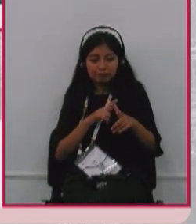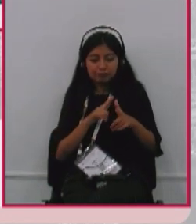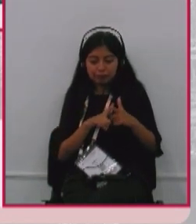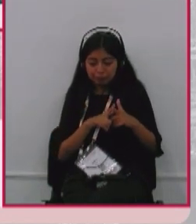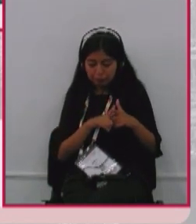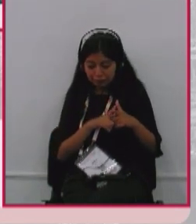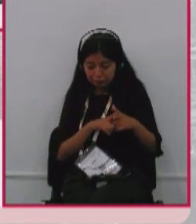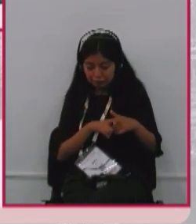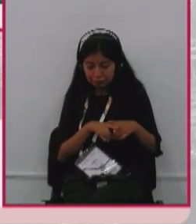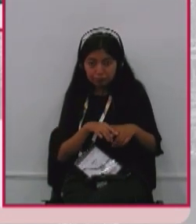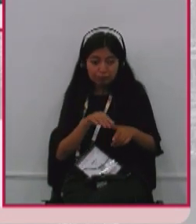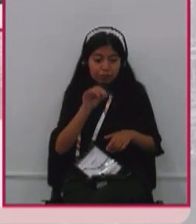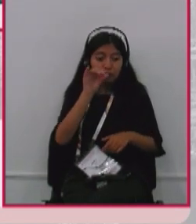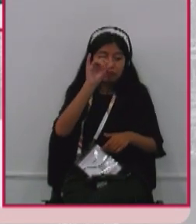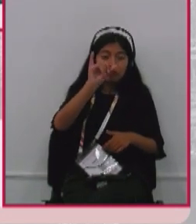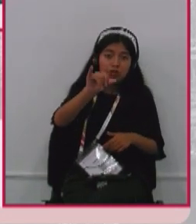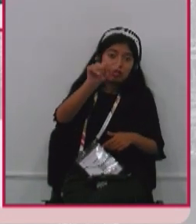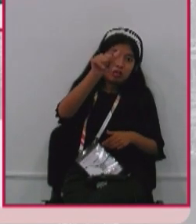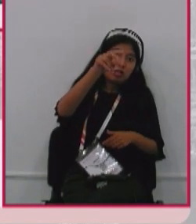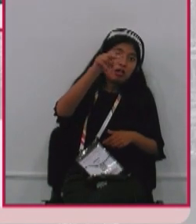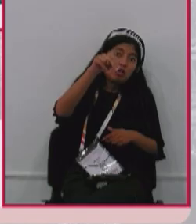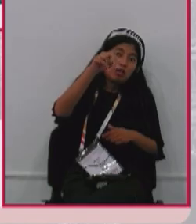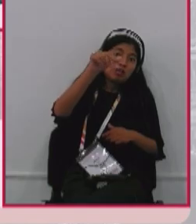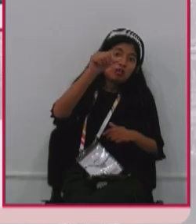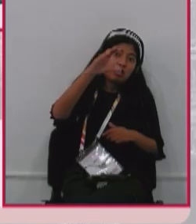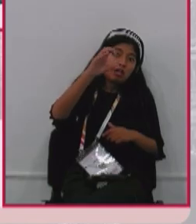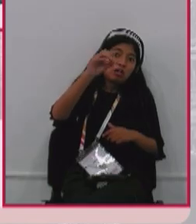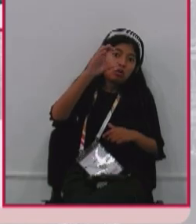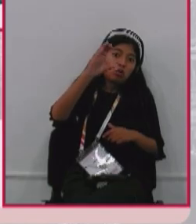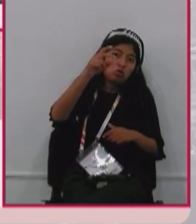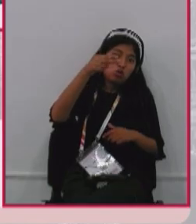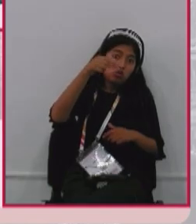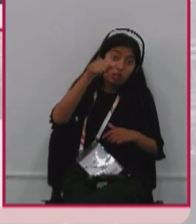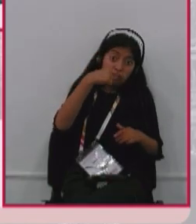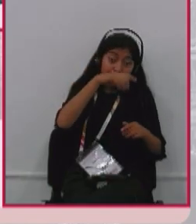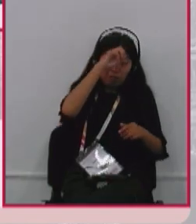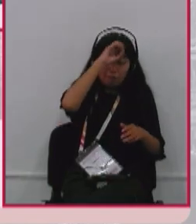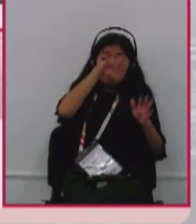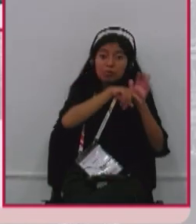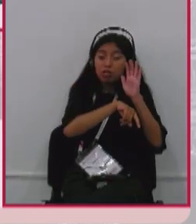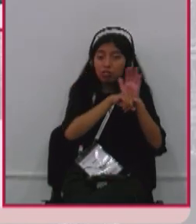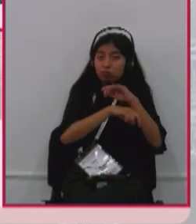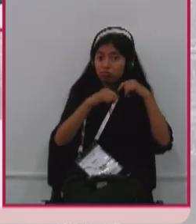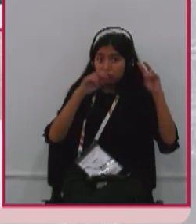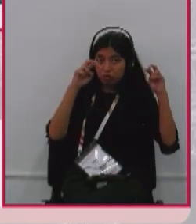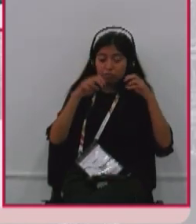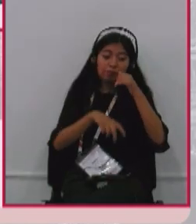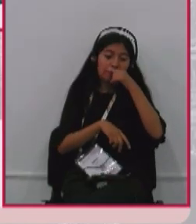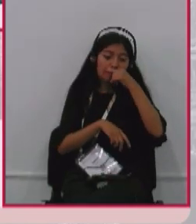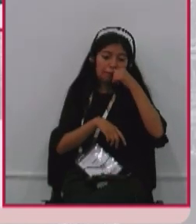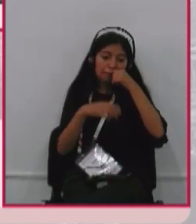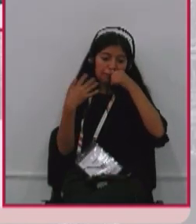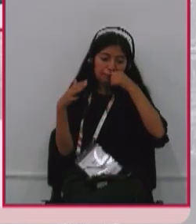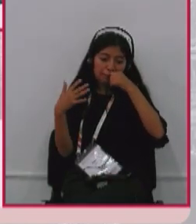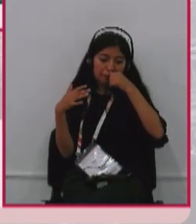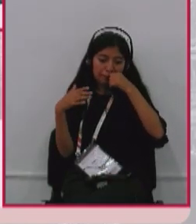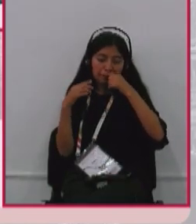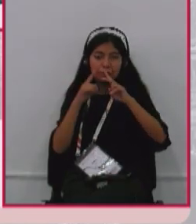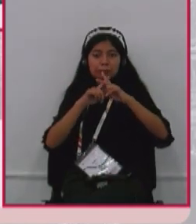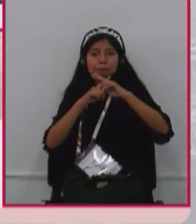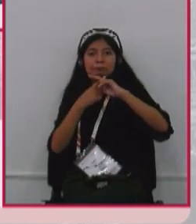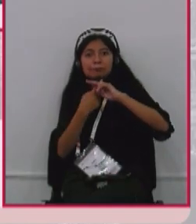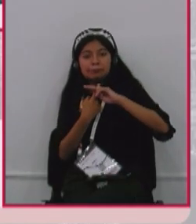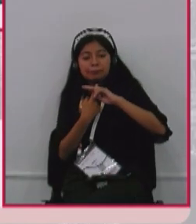en Yanacocha, la mayoría de pads ya estaban agotados, ya estaban antiguos, ¿no? Y empezamos a ver que